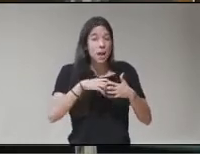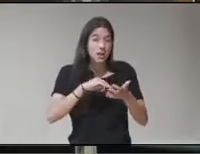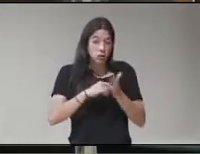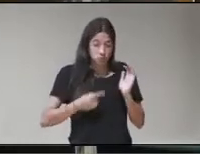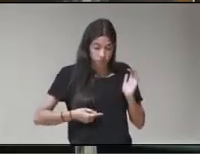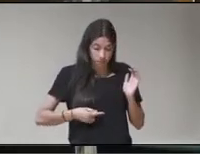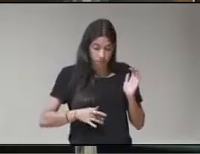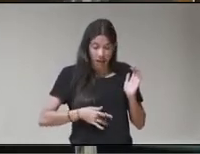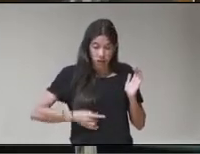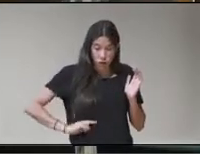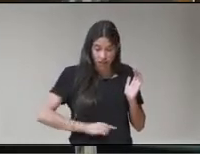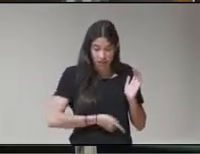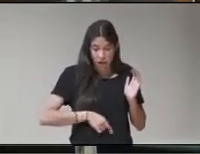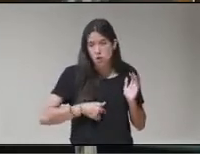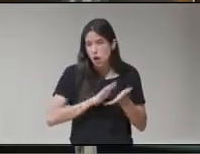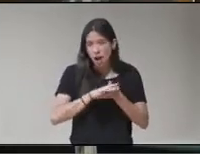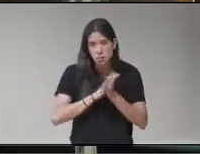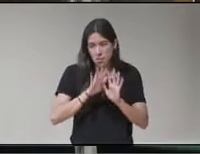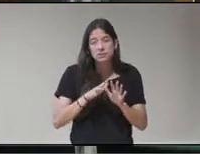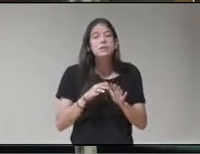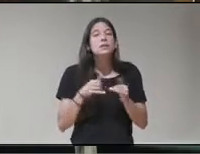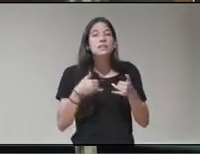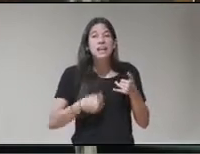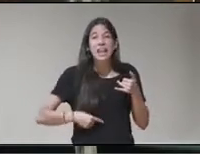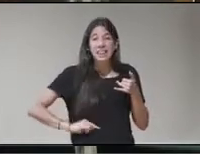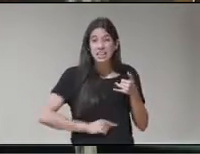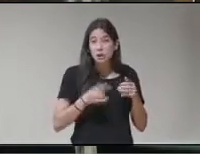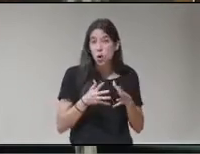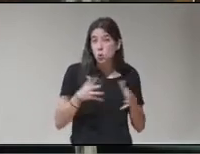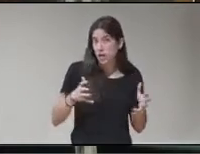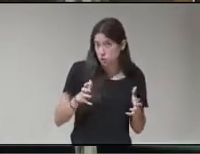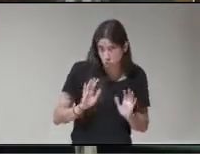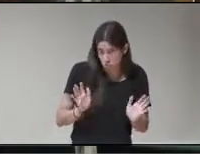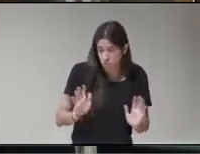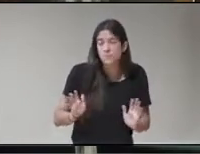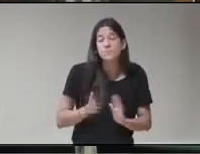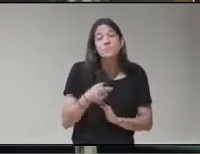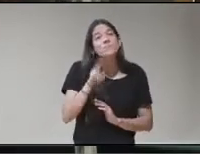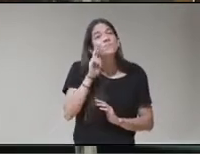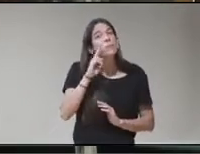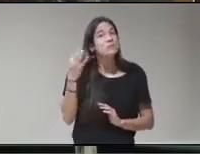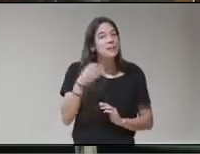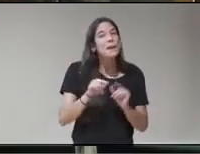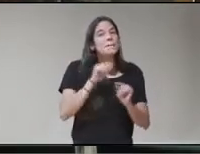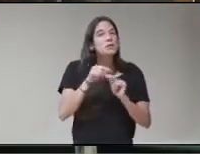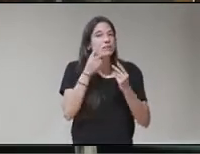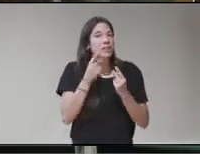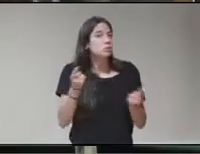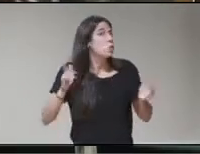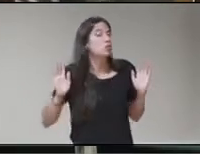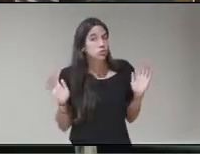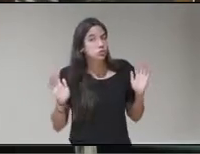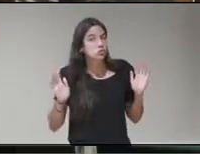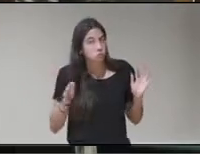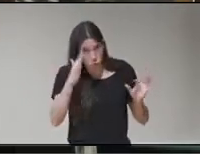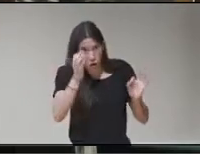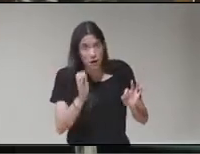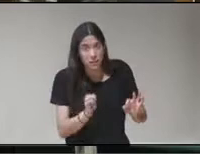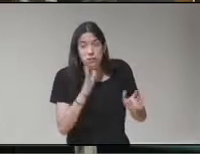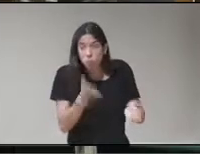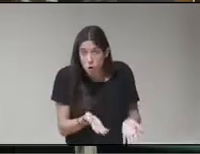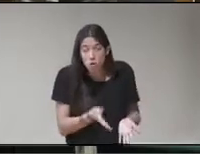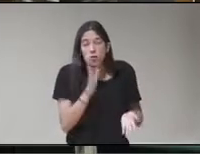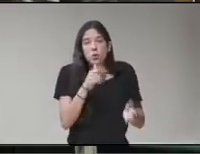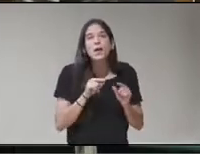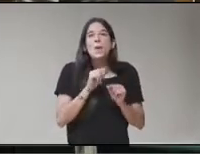ello al intestino grueso sobre todo, nos vamos a encontrar pues básicamente virus desnudos, lógicamente, porque los virus